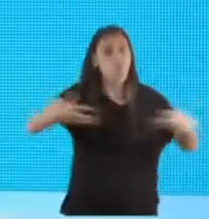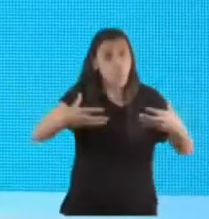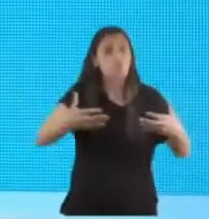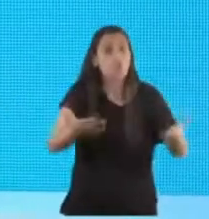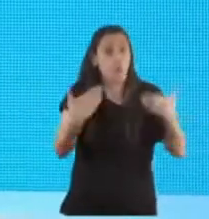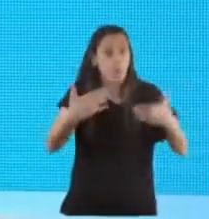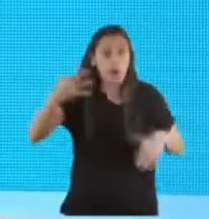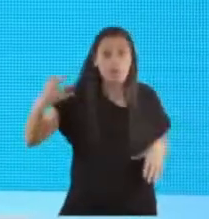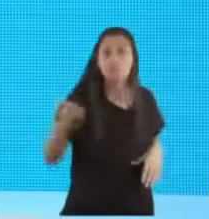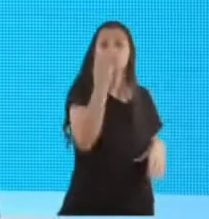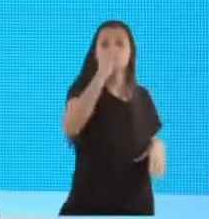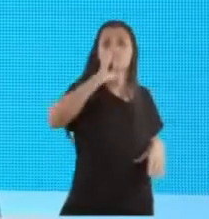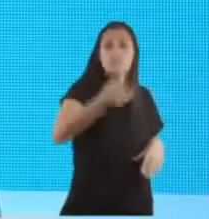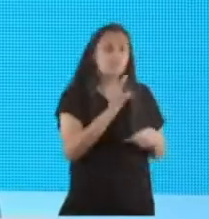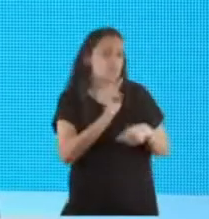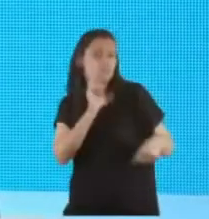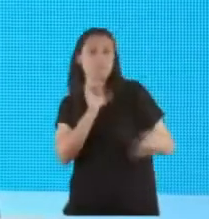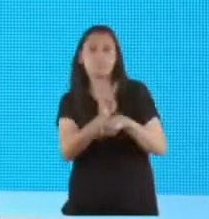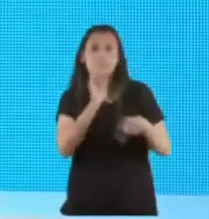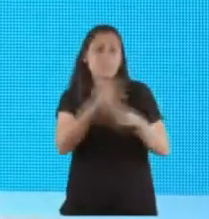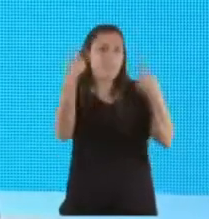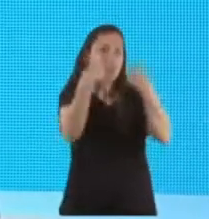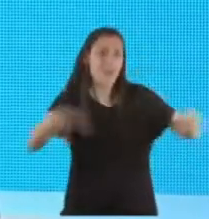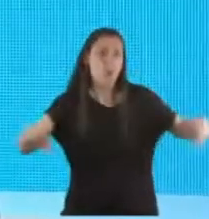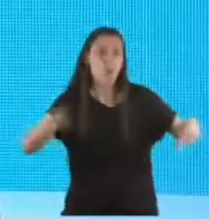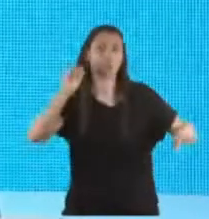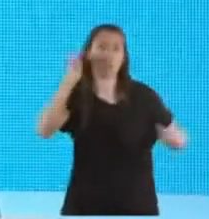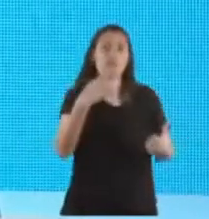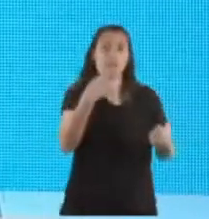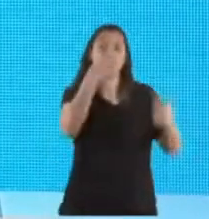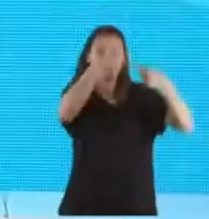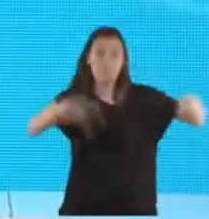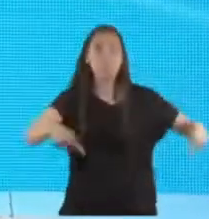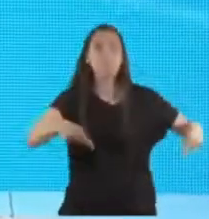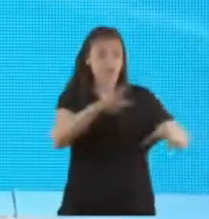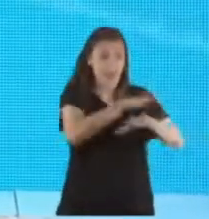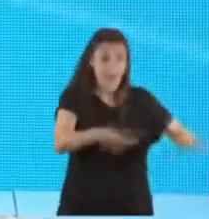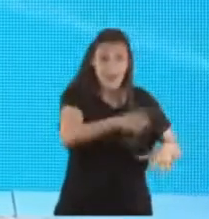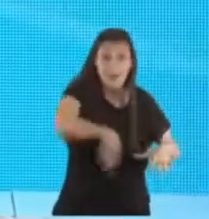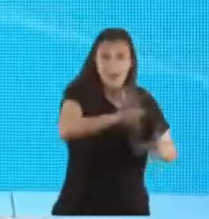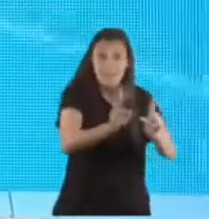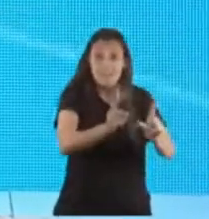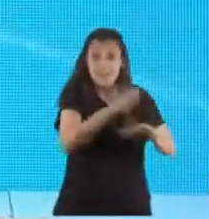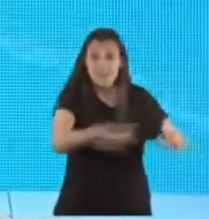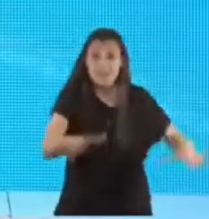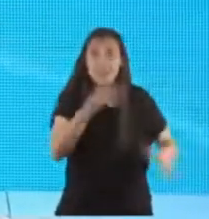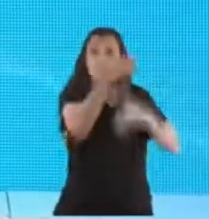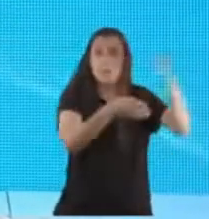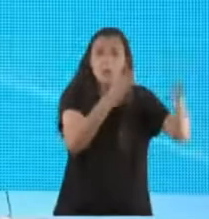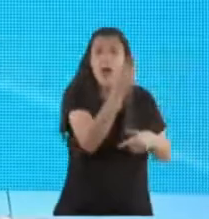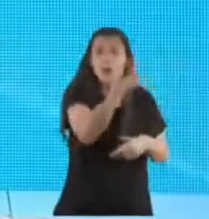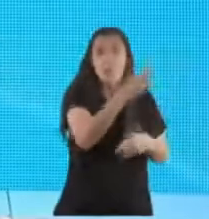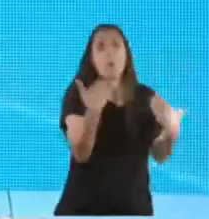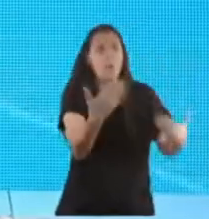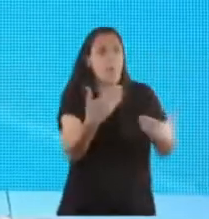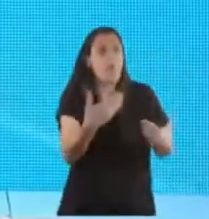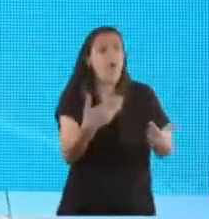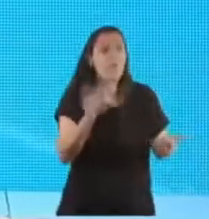ser capaces de cuidar nuestros recursos. Para que nuestros pibes en los clubes puedan usar la luz